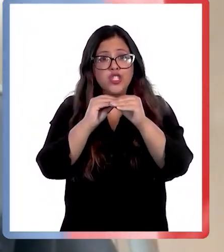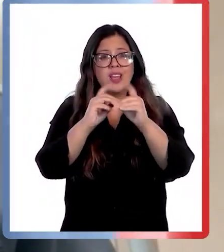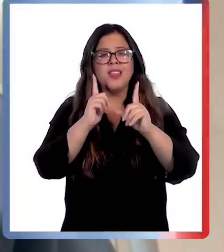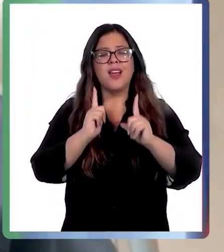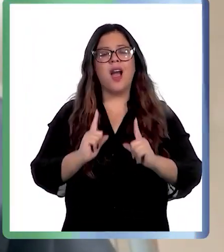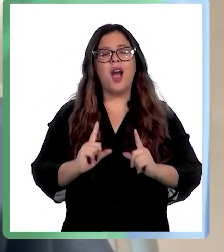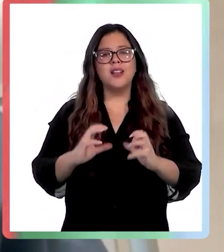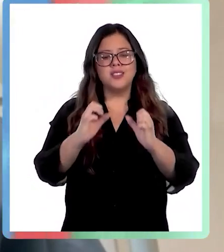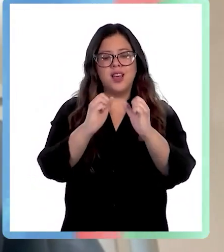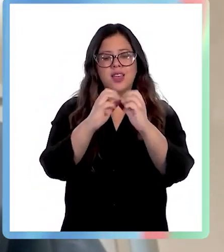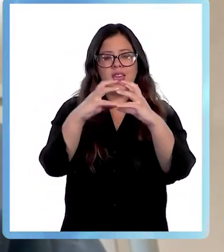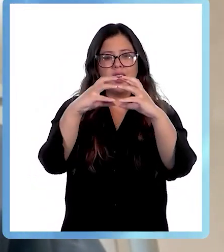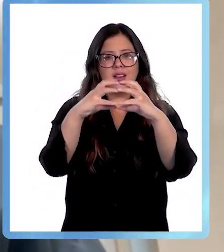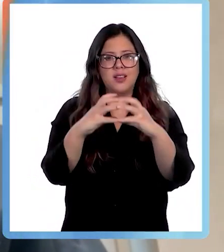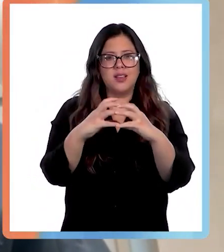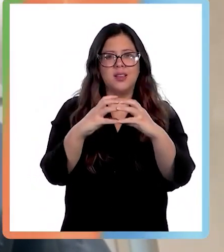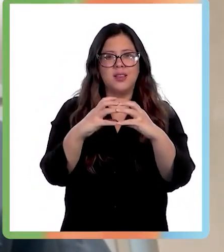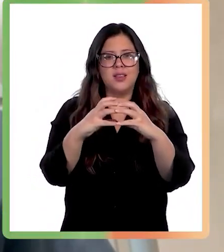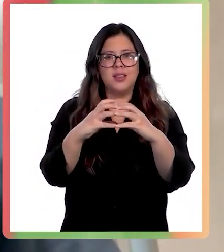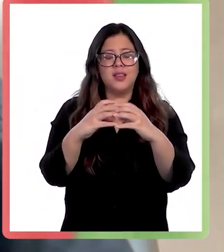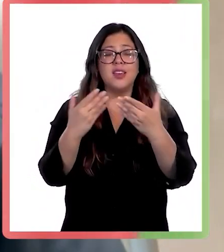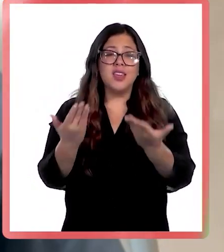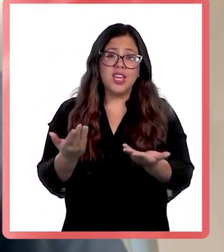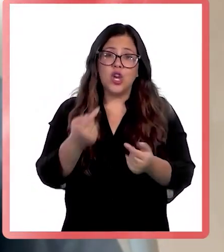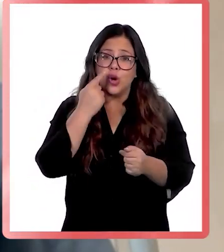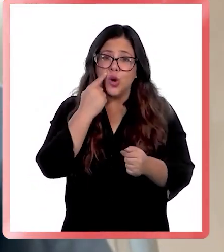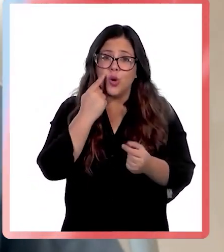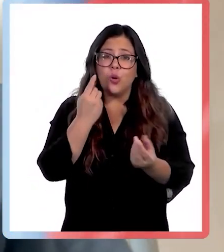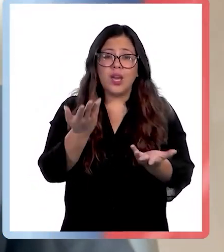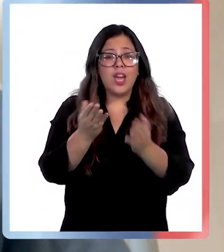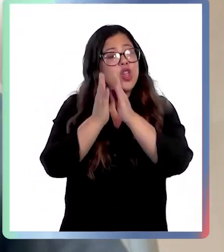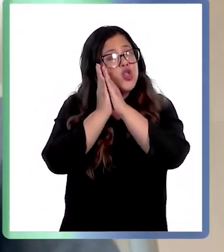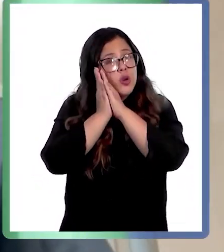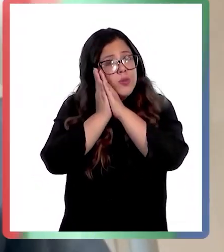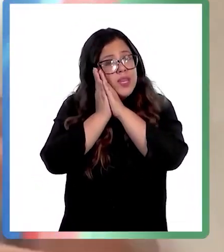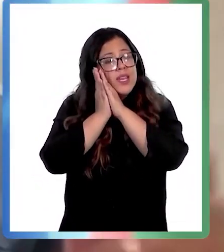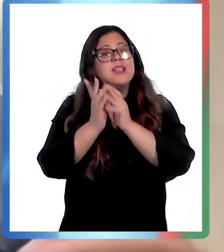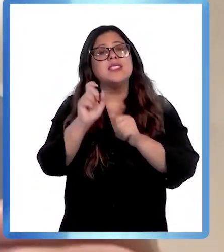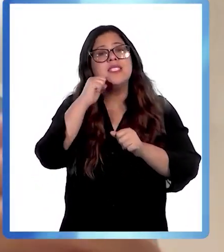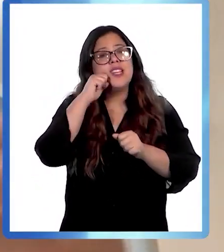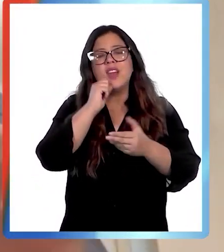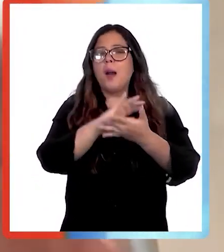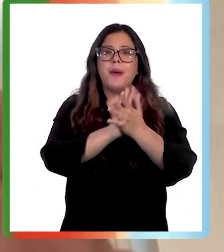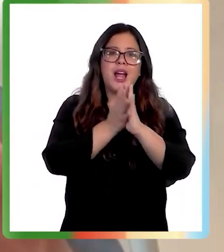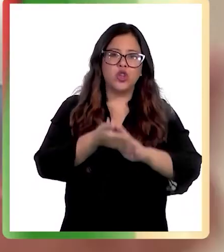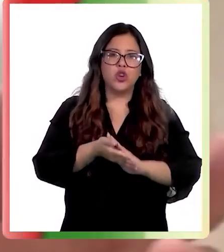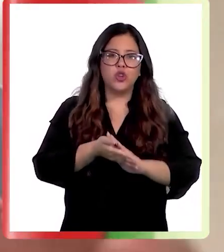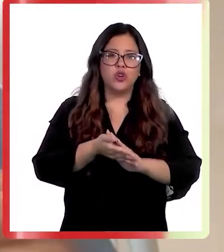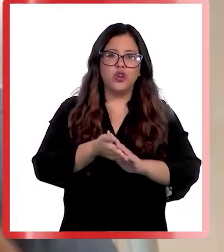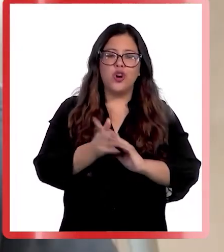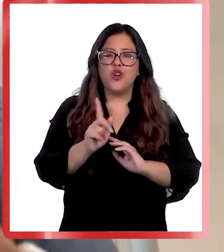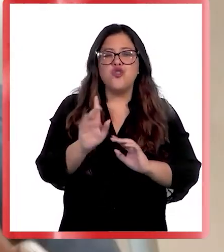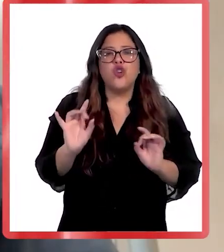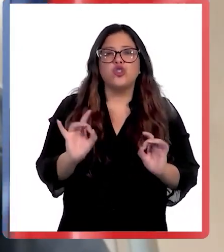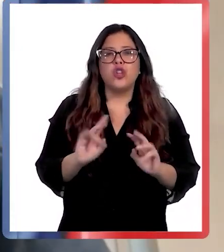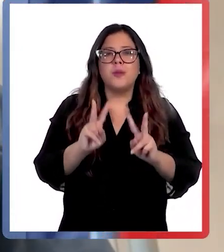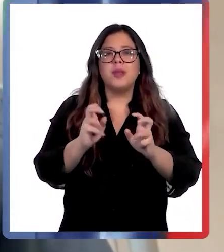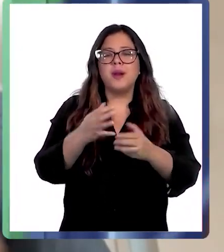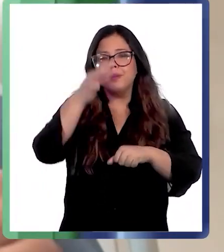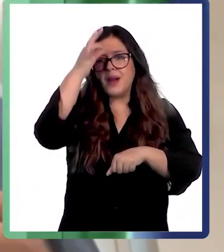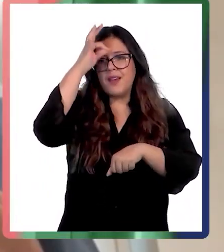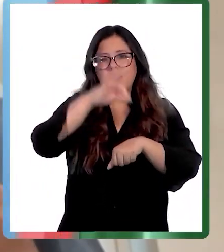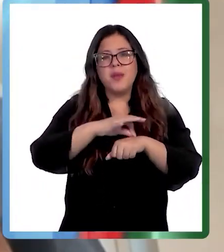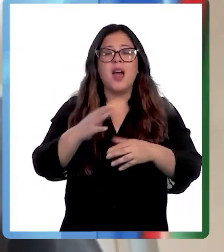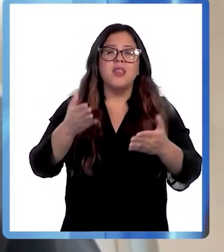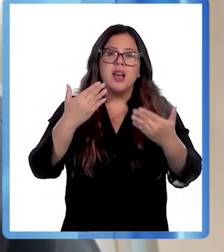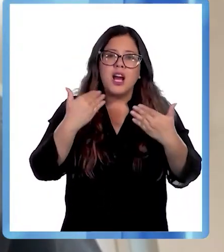manera, para tu cerebro. Por lo tanto, el buen dormir es cardinal para todo. Hoy, y no solamente para la enfermedad por